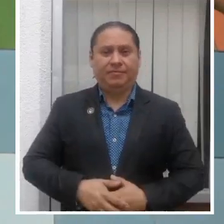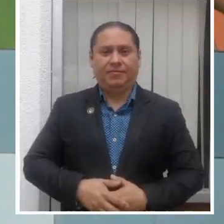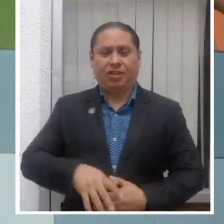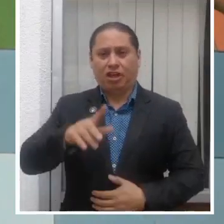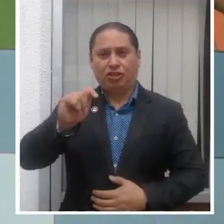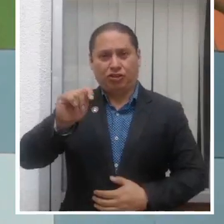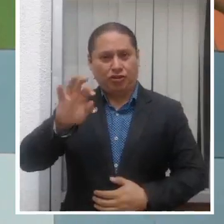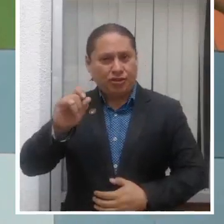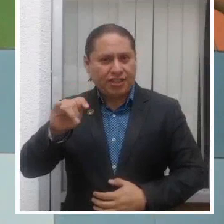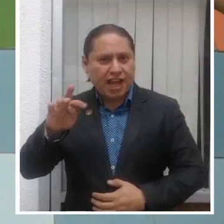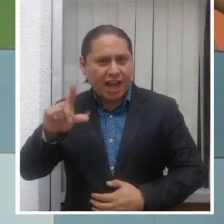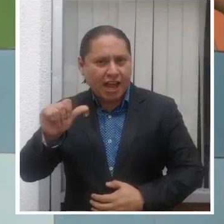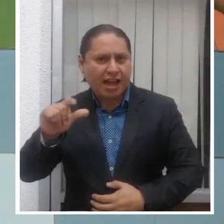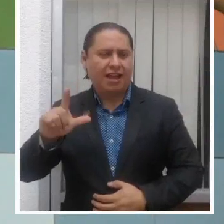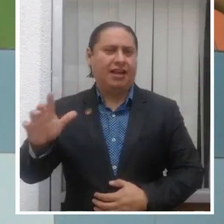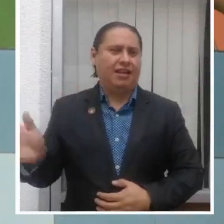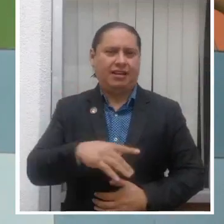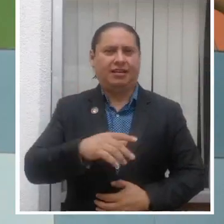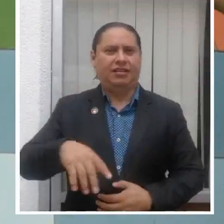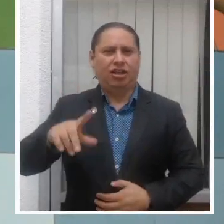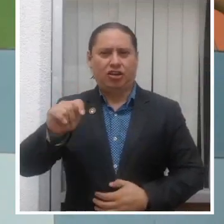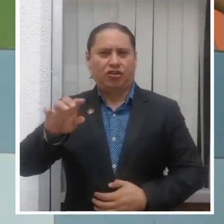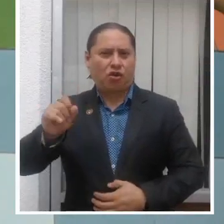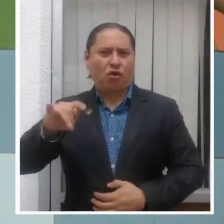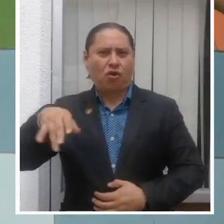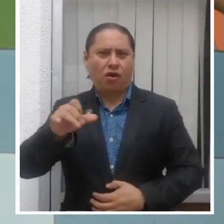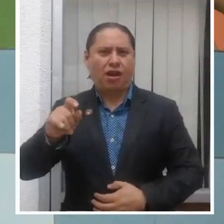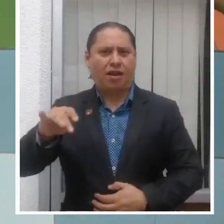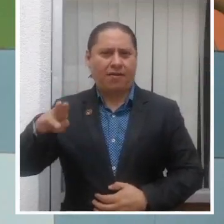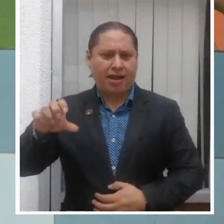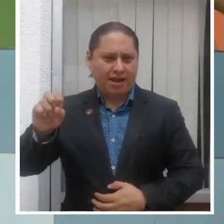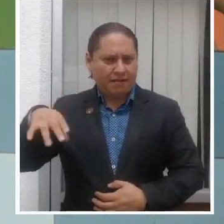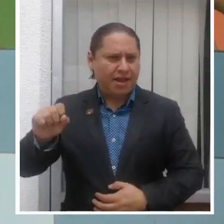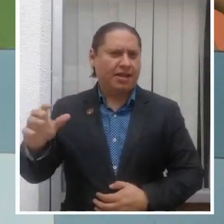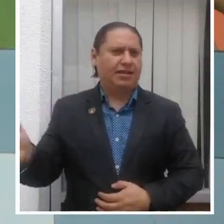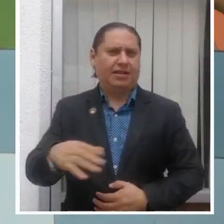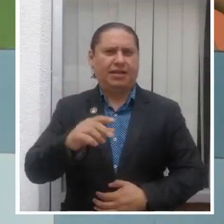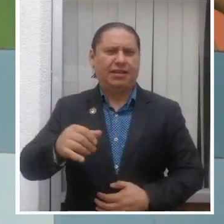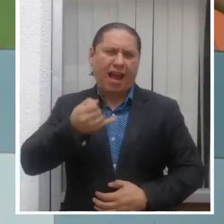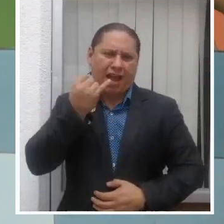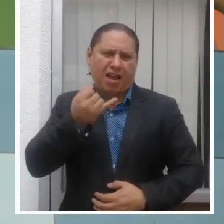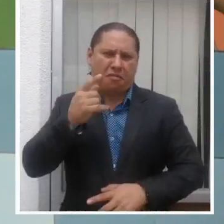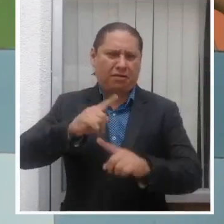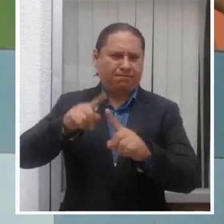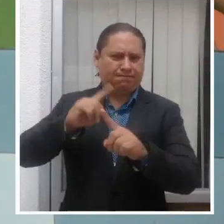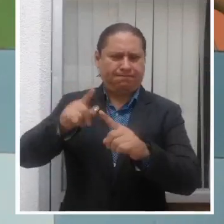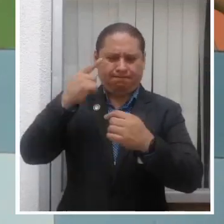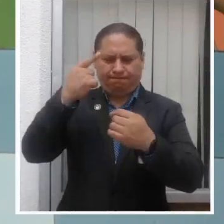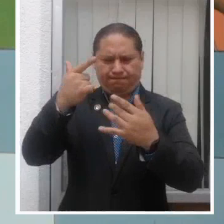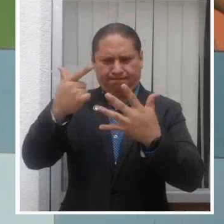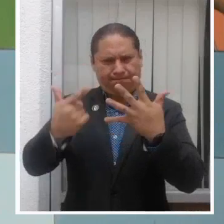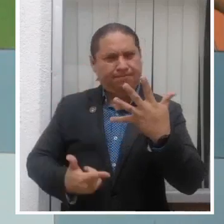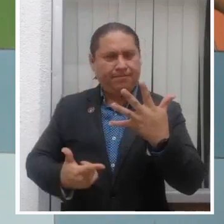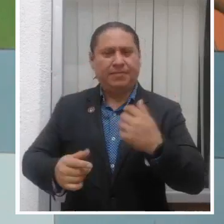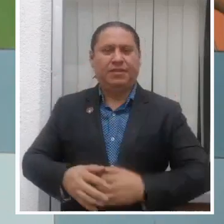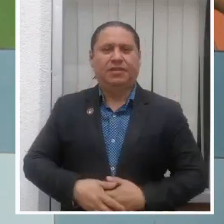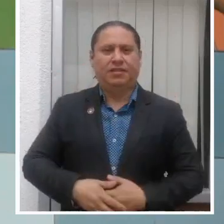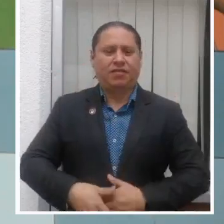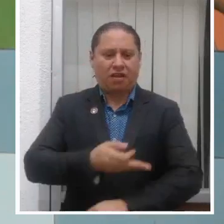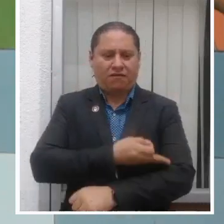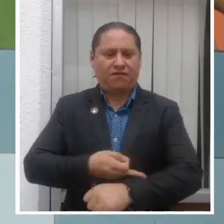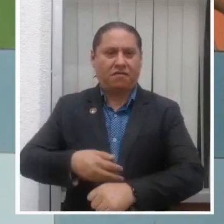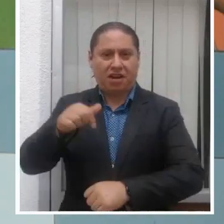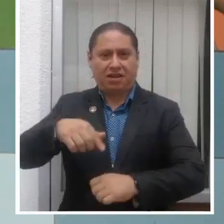tzotziles, también a los tzeltales, los choles, los tojolabales, los mames, los cachiqueles, y a toda la familia chapaneca y a la